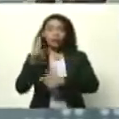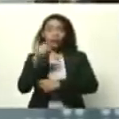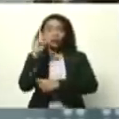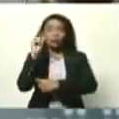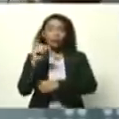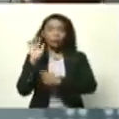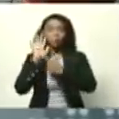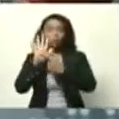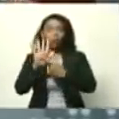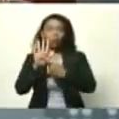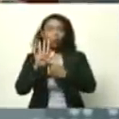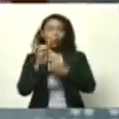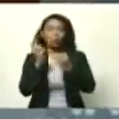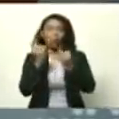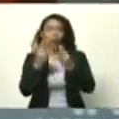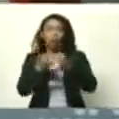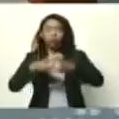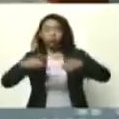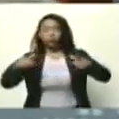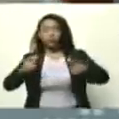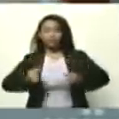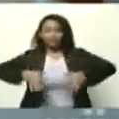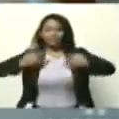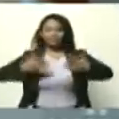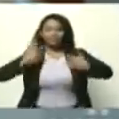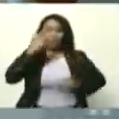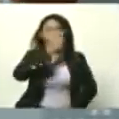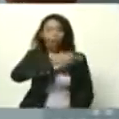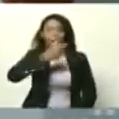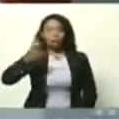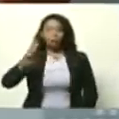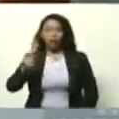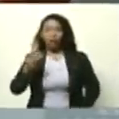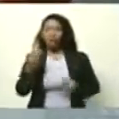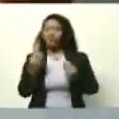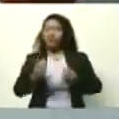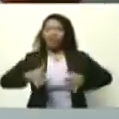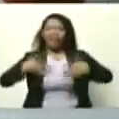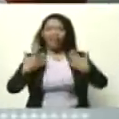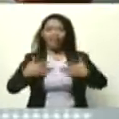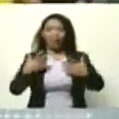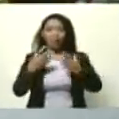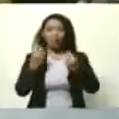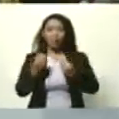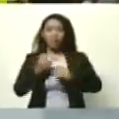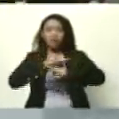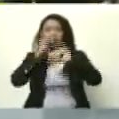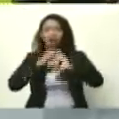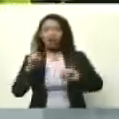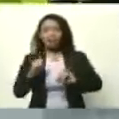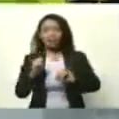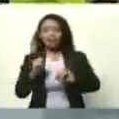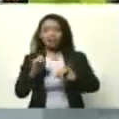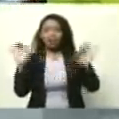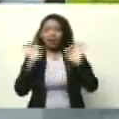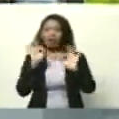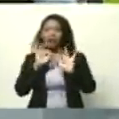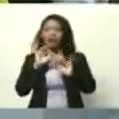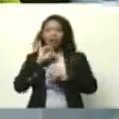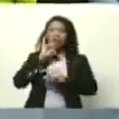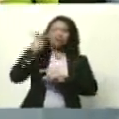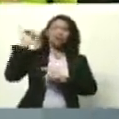también la cualidad, el ánimo de la gente, muy alegre, muy contenta, sin reporte